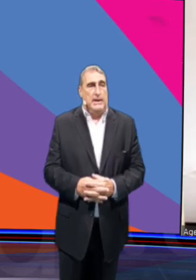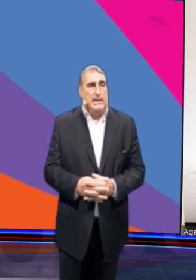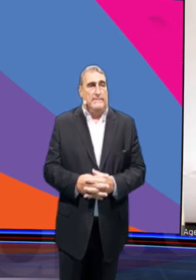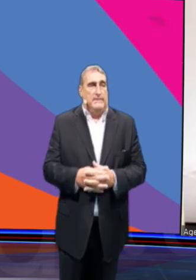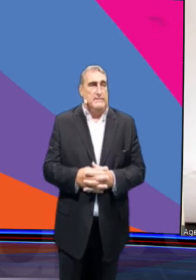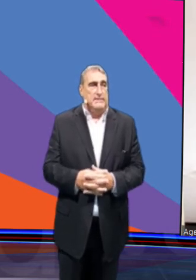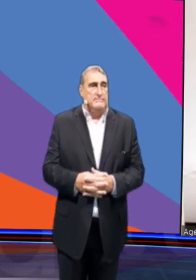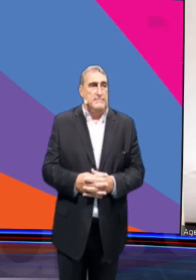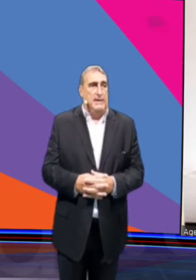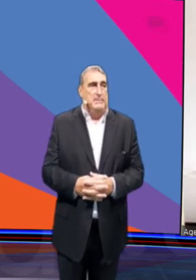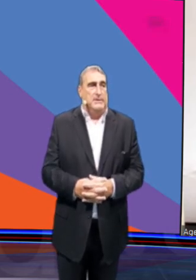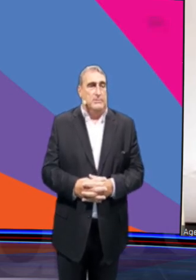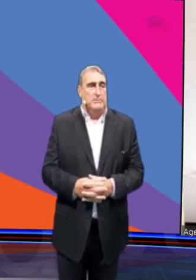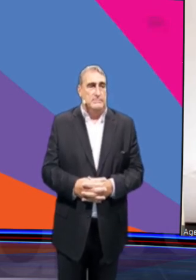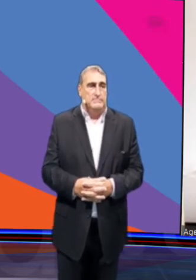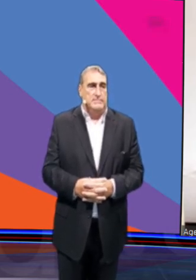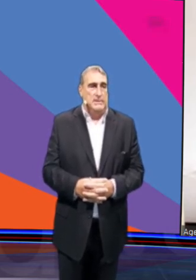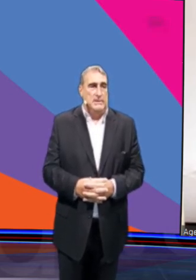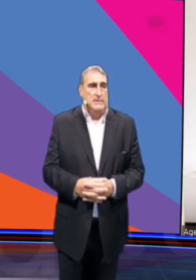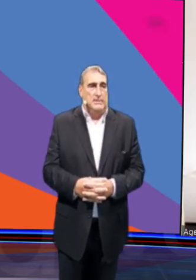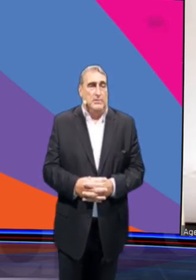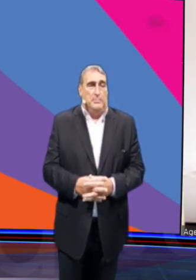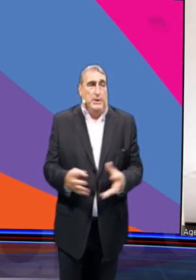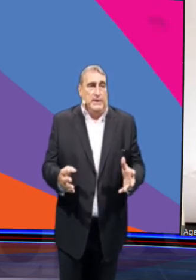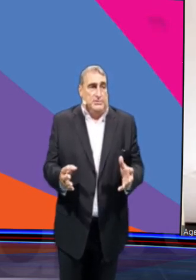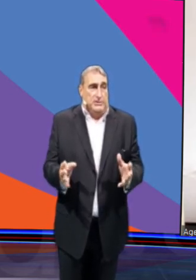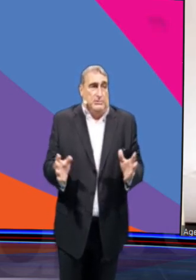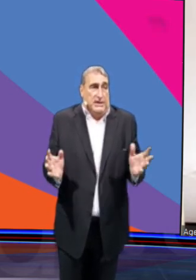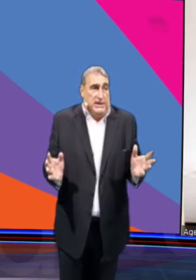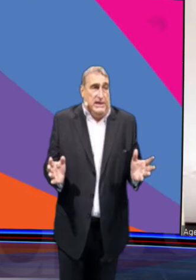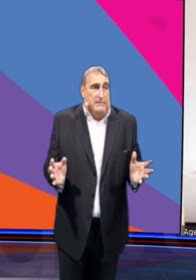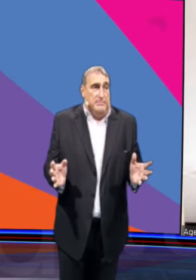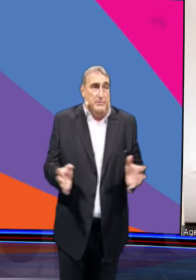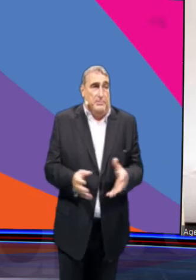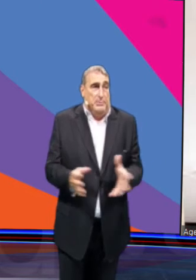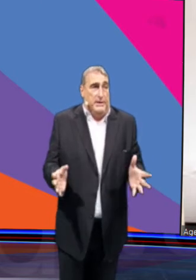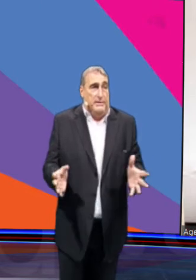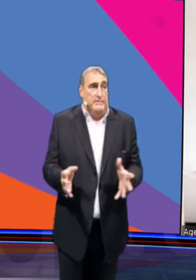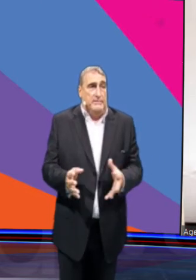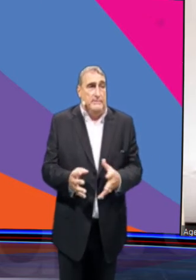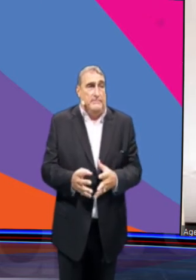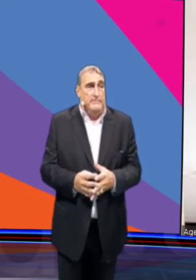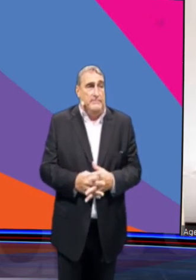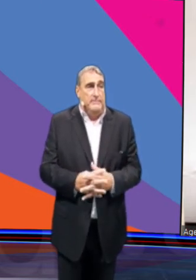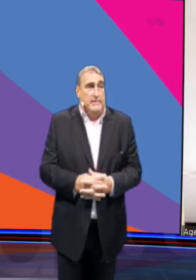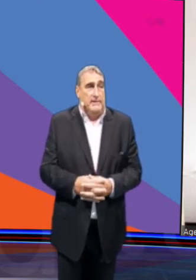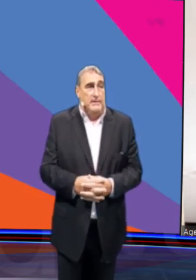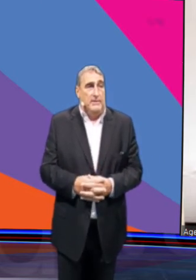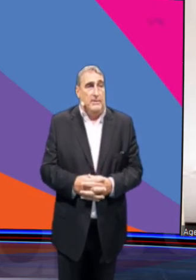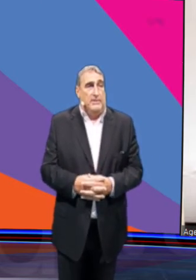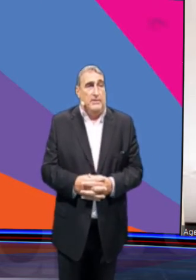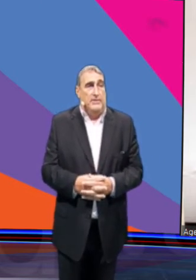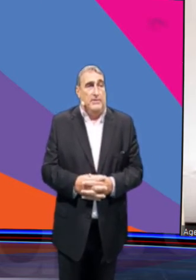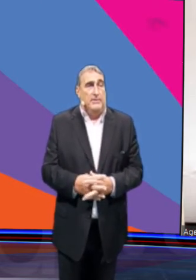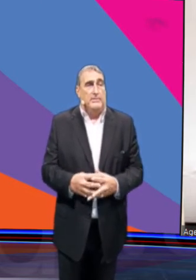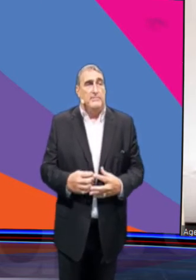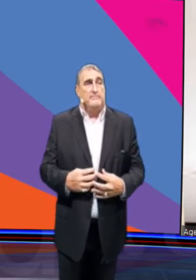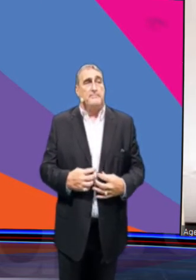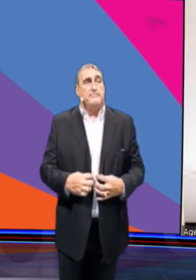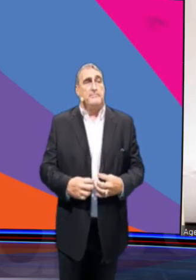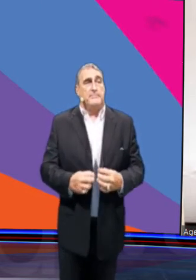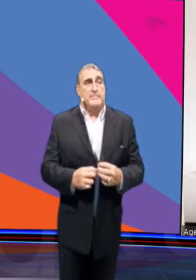Ah, la flauta. Ahí me mató. No puede, yo quiero que quiere, pero no puede. Ajá. Y si yo le sumo que